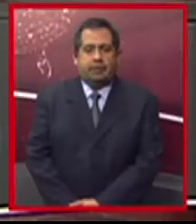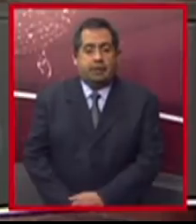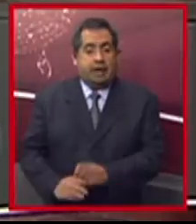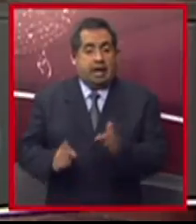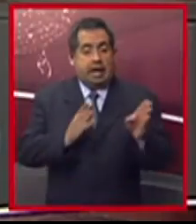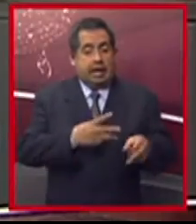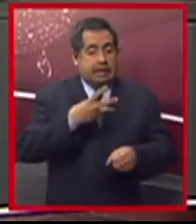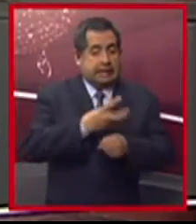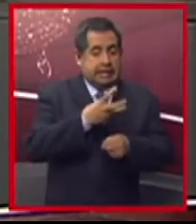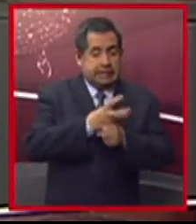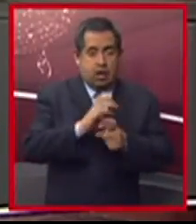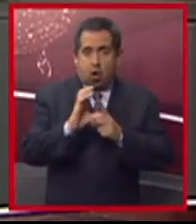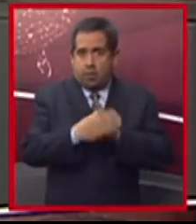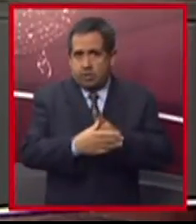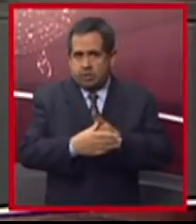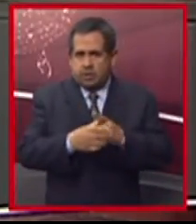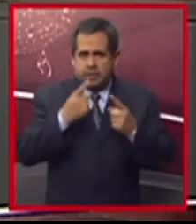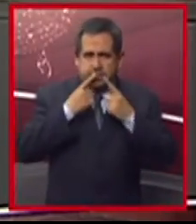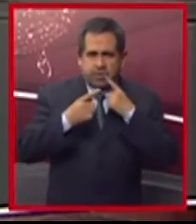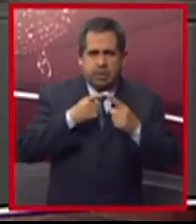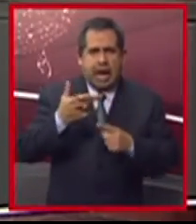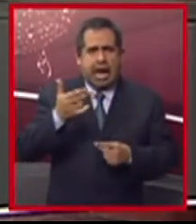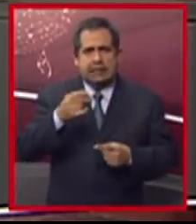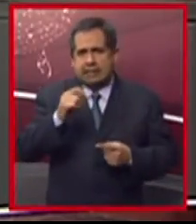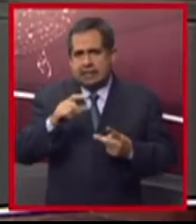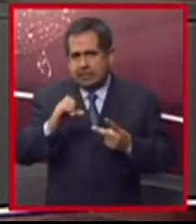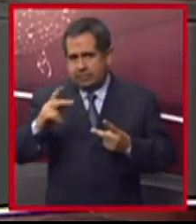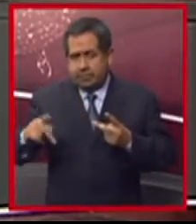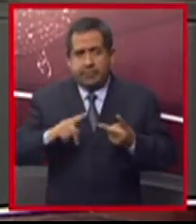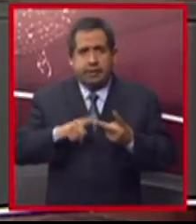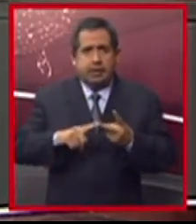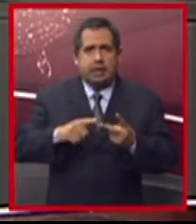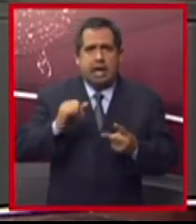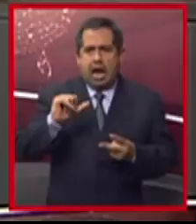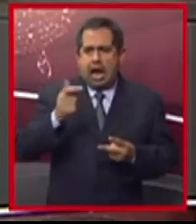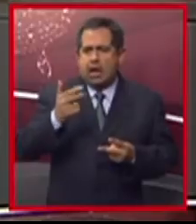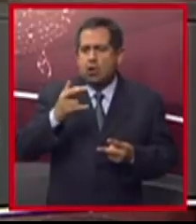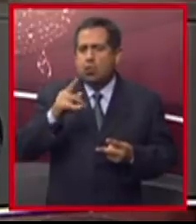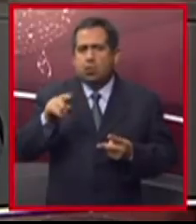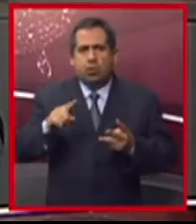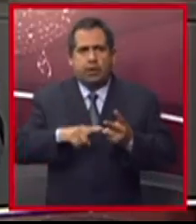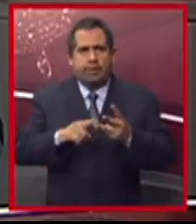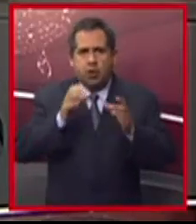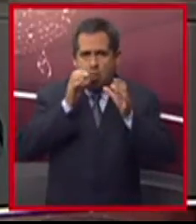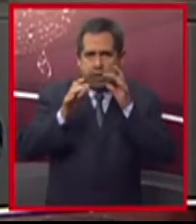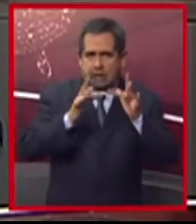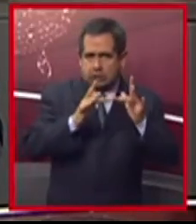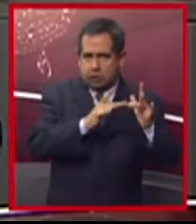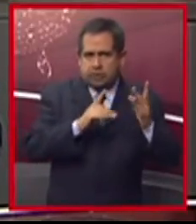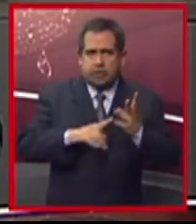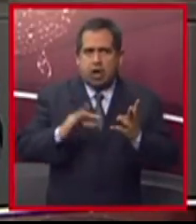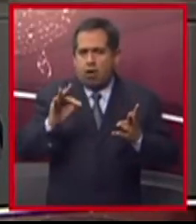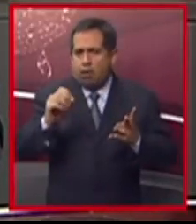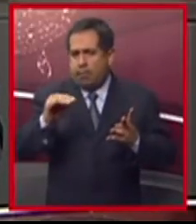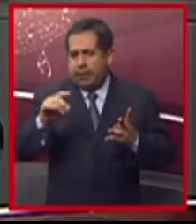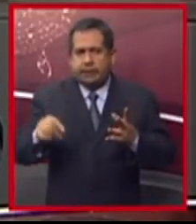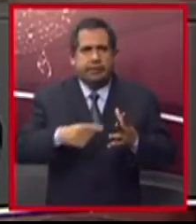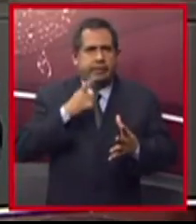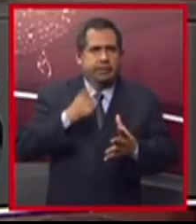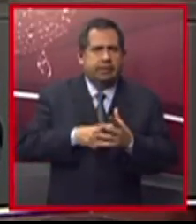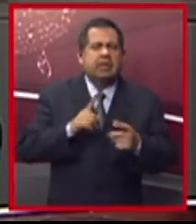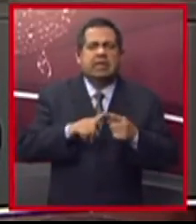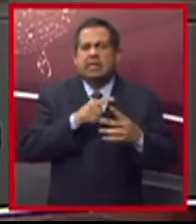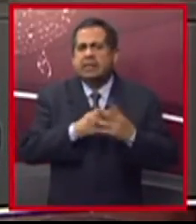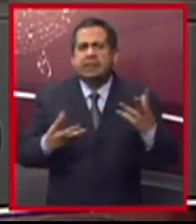La tercera comisión analizará temas de Hacienda y Crédito Público, Agricultura y Fomento, Comunicaciones y Obras Públicas, y su conformación será